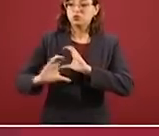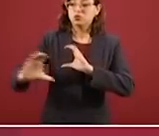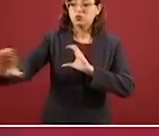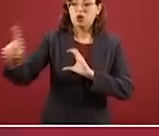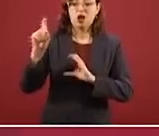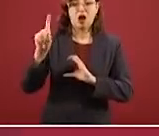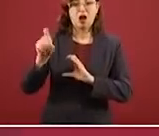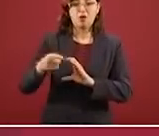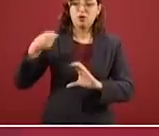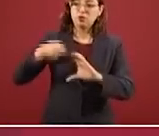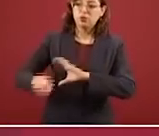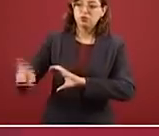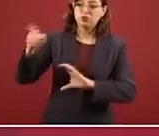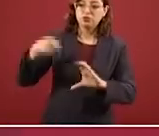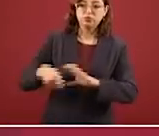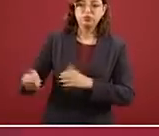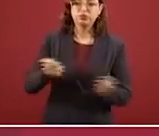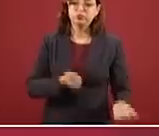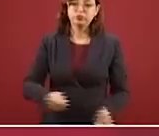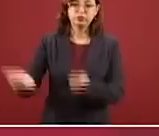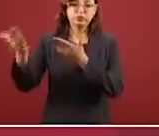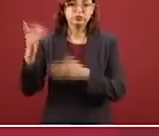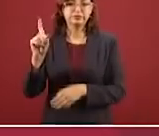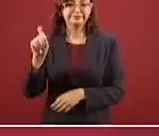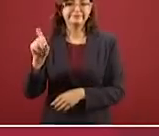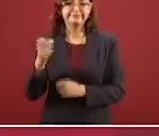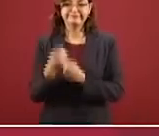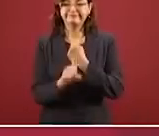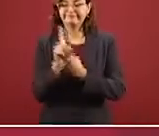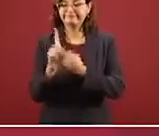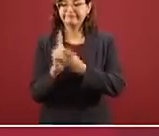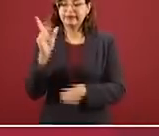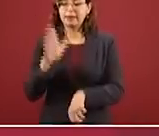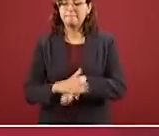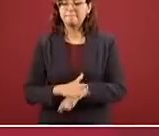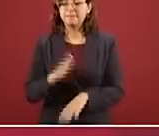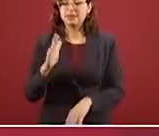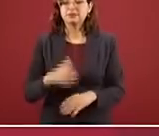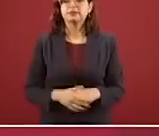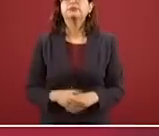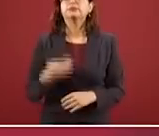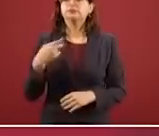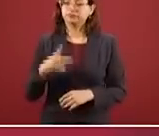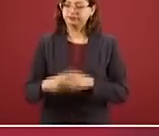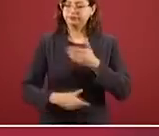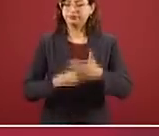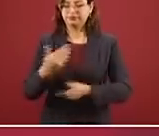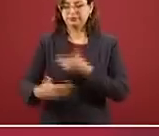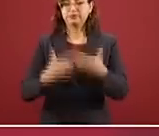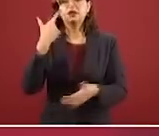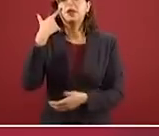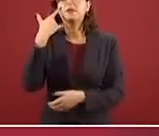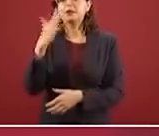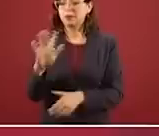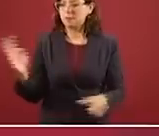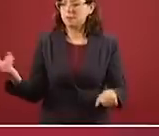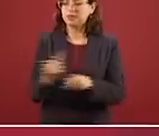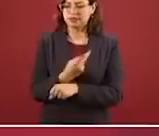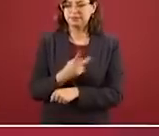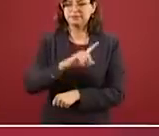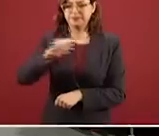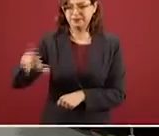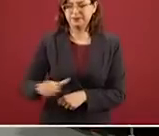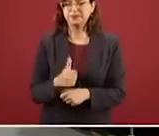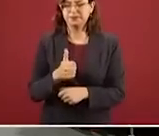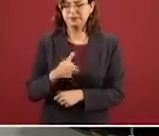para llevar el agua a Matehuala. Pero vamos a ver de qué se trata y vamos a